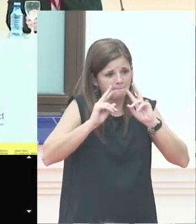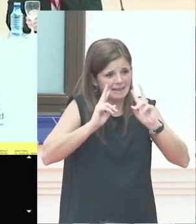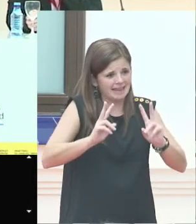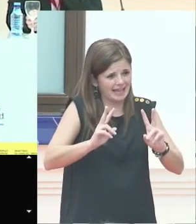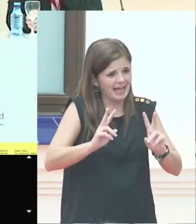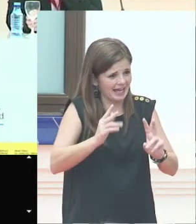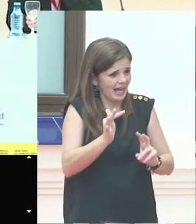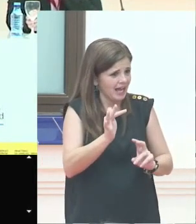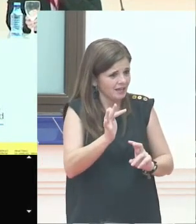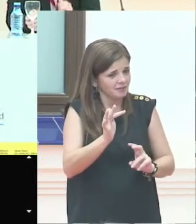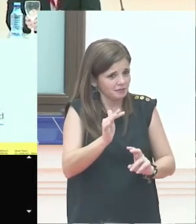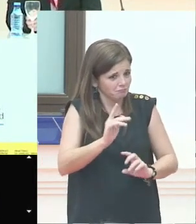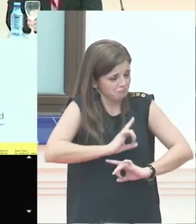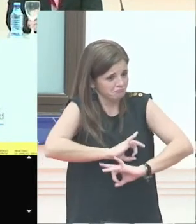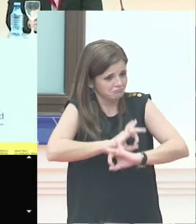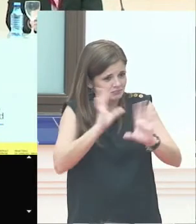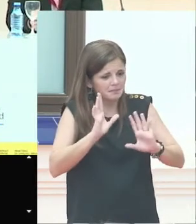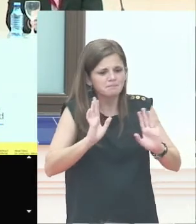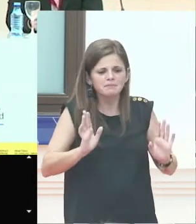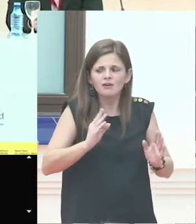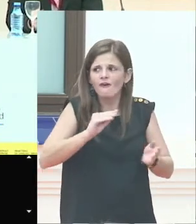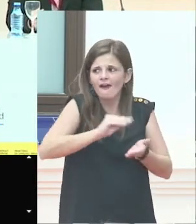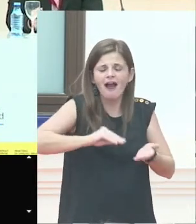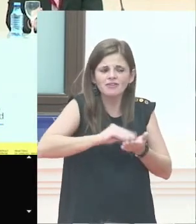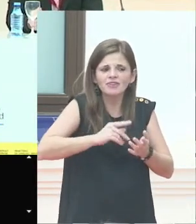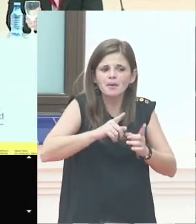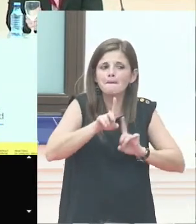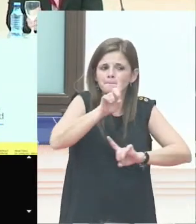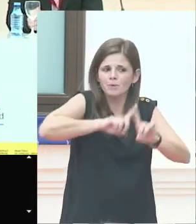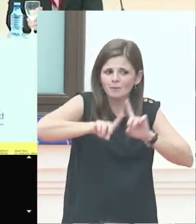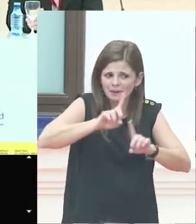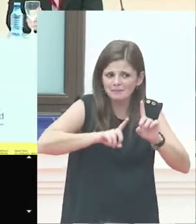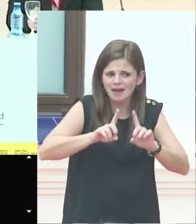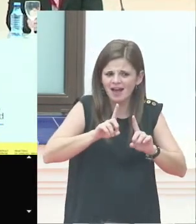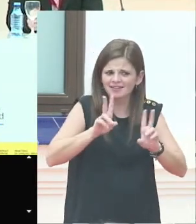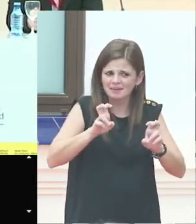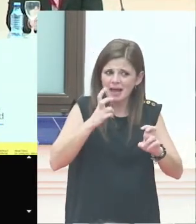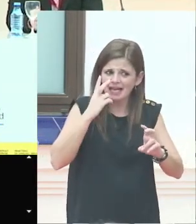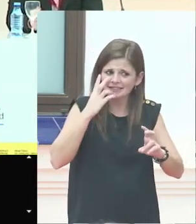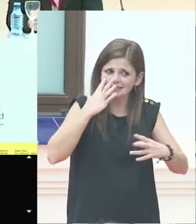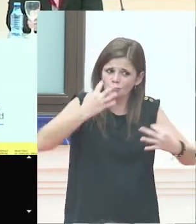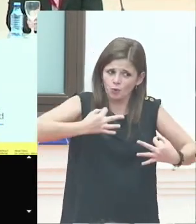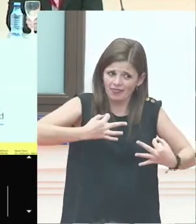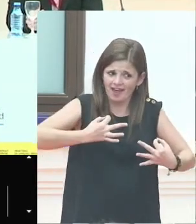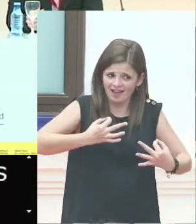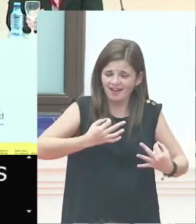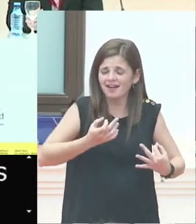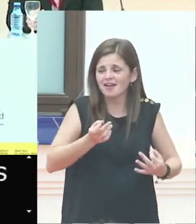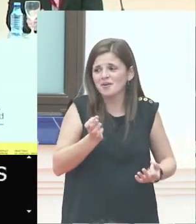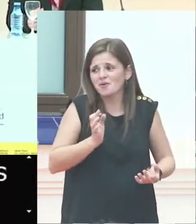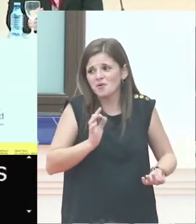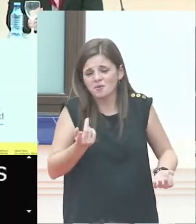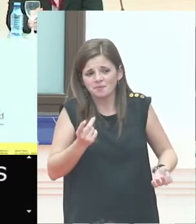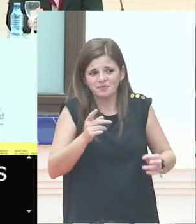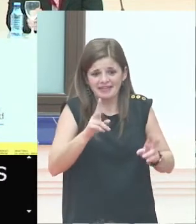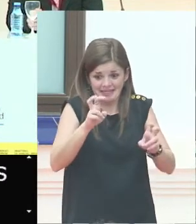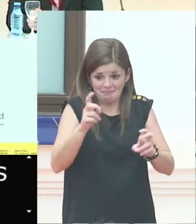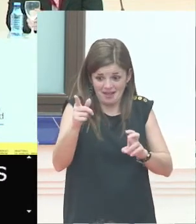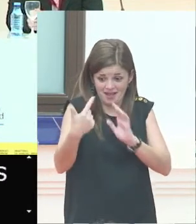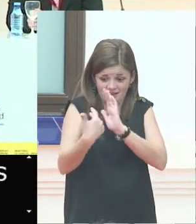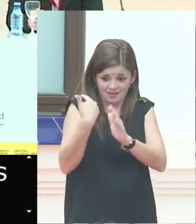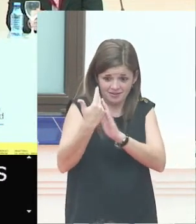también entiendo que hay ciertas dificultades, ciertos retos o ciertos problemas, no sé si de seguridad, cuando se caiga tema de robo que